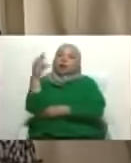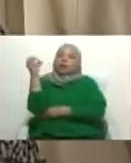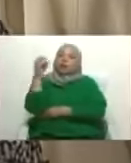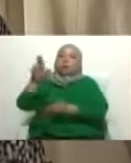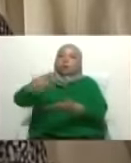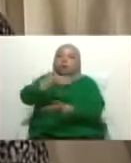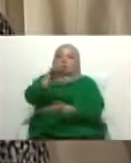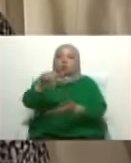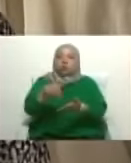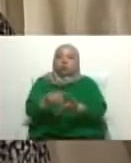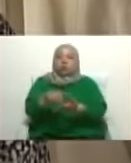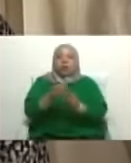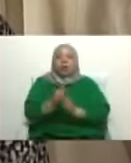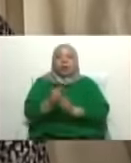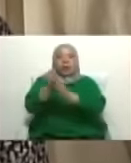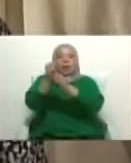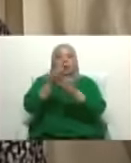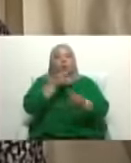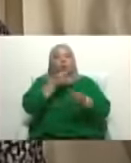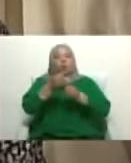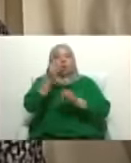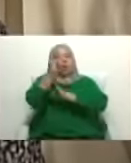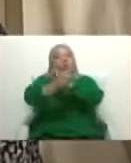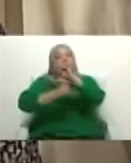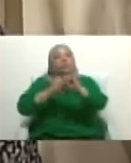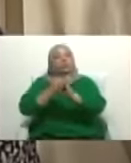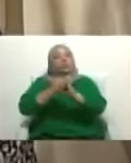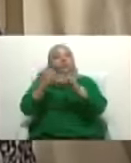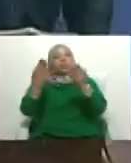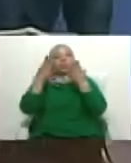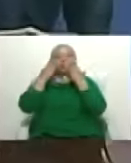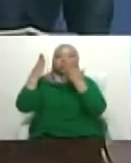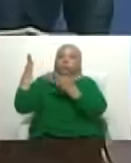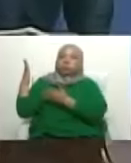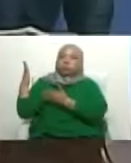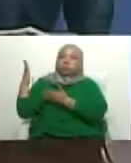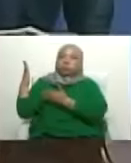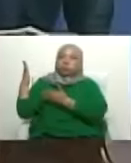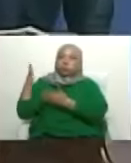sostendrá un encuentro con los medios de comunicación nacional e internacional. De inmediato escuchemos.